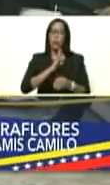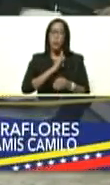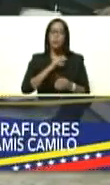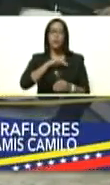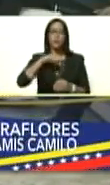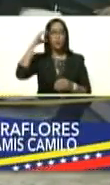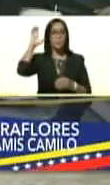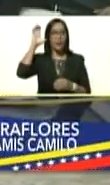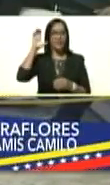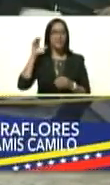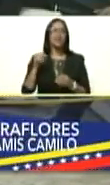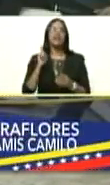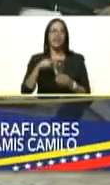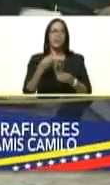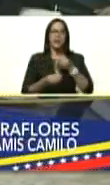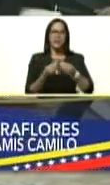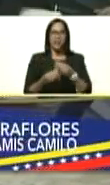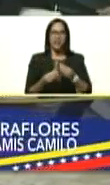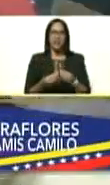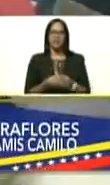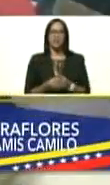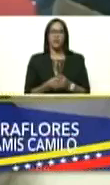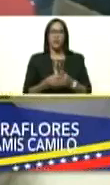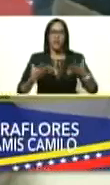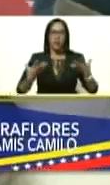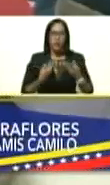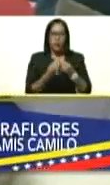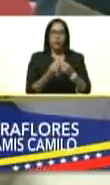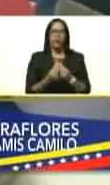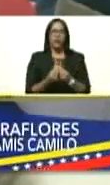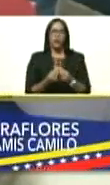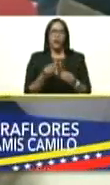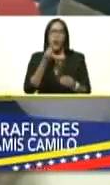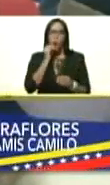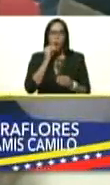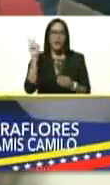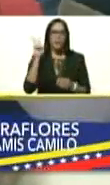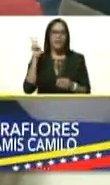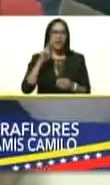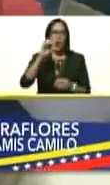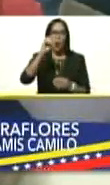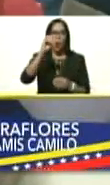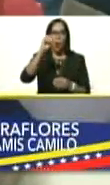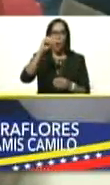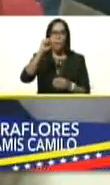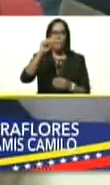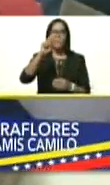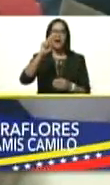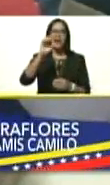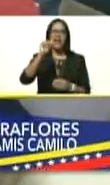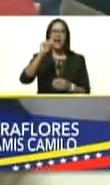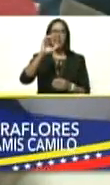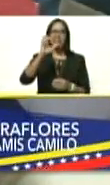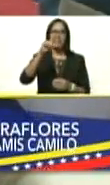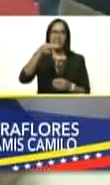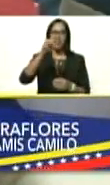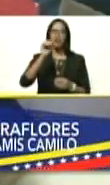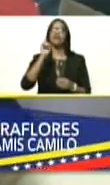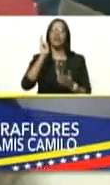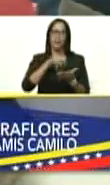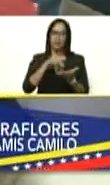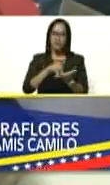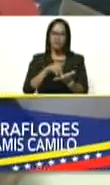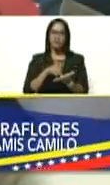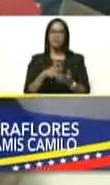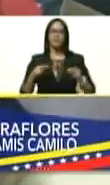país, y que también está acompañado en esta oportunidad por el joven venezolano Omar Acedo, que también estuvo presente durante